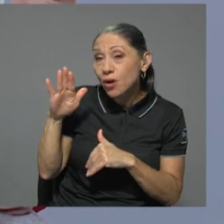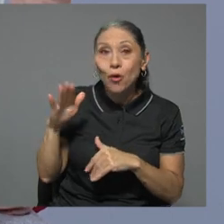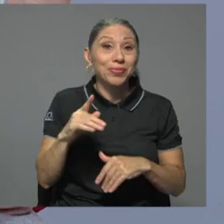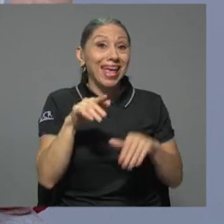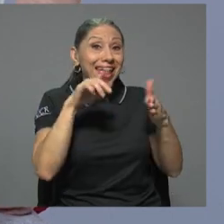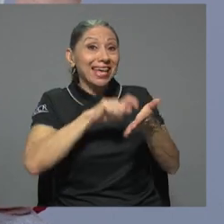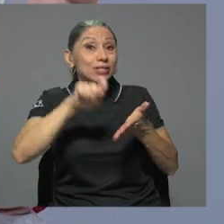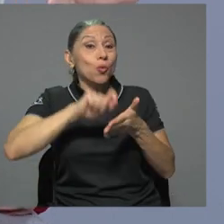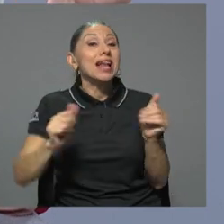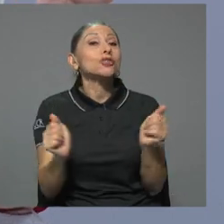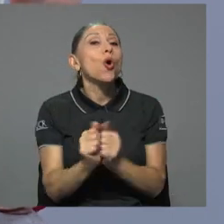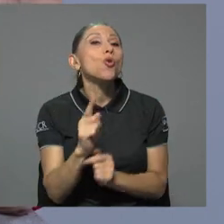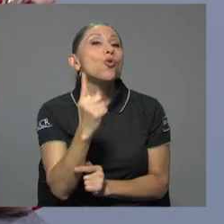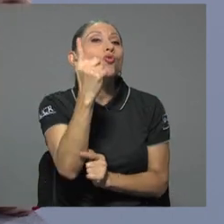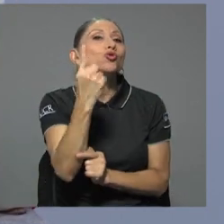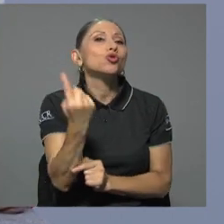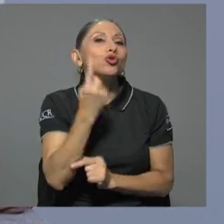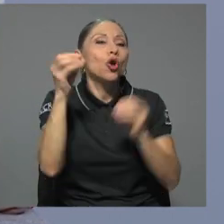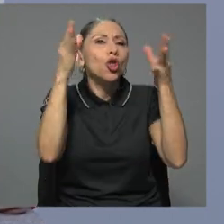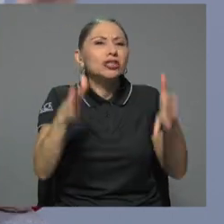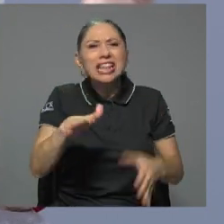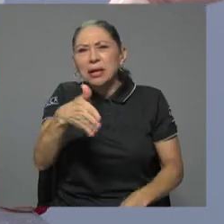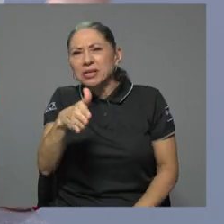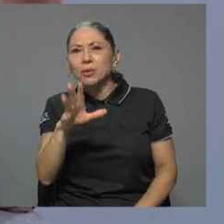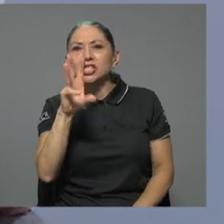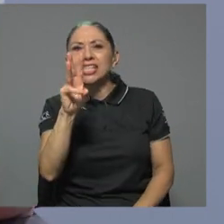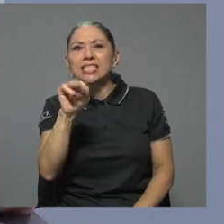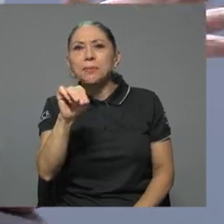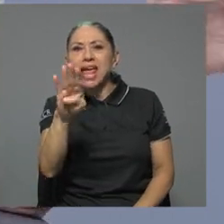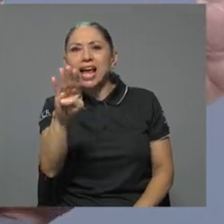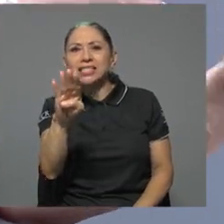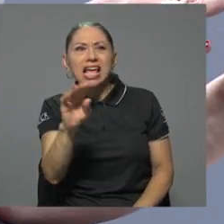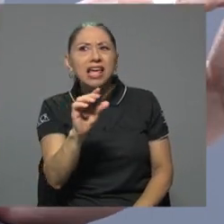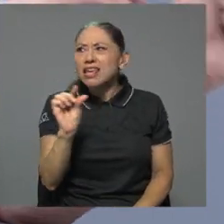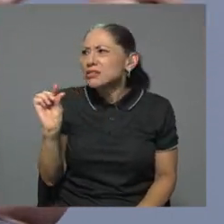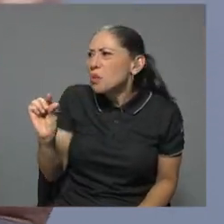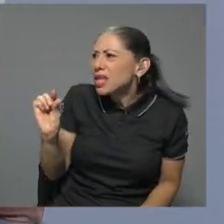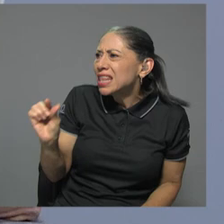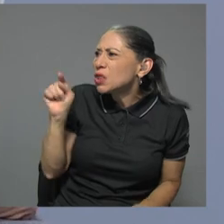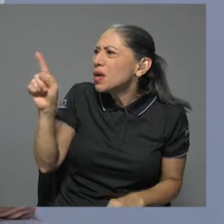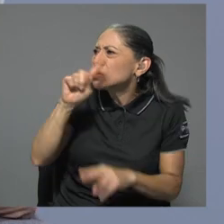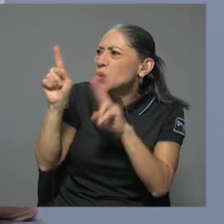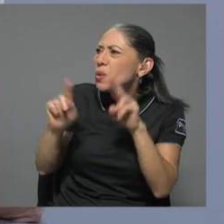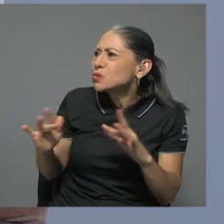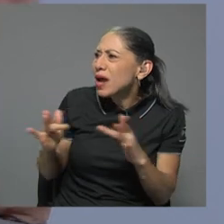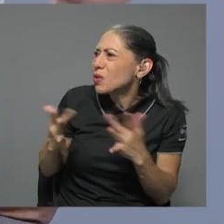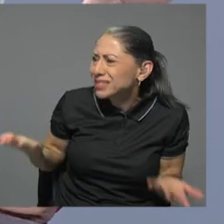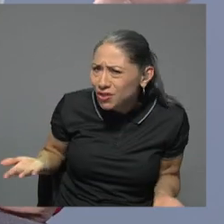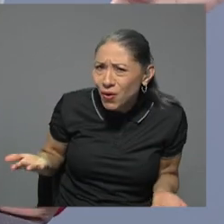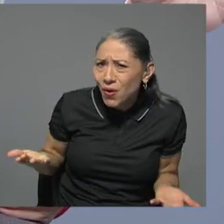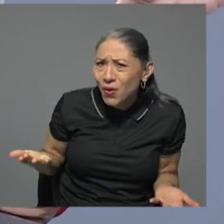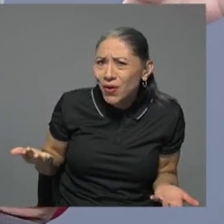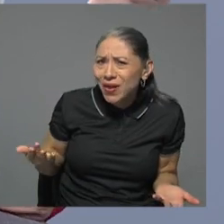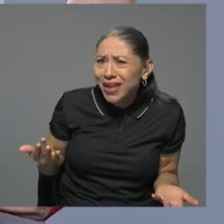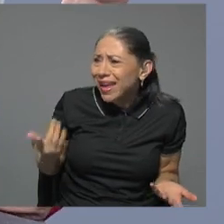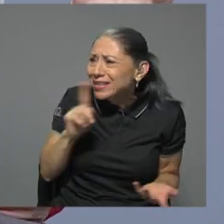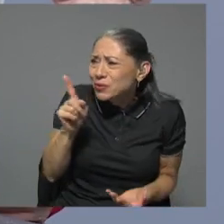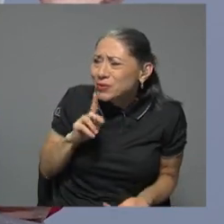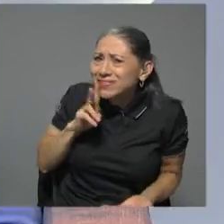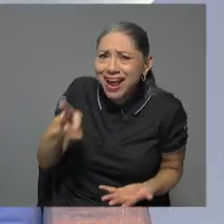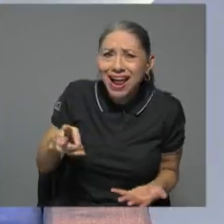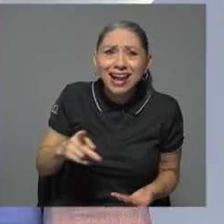andan como en 6 megas que no es muy exposición es una coronación y le toca eso es sugieren es irreal o que